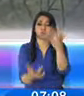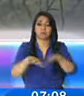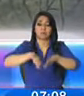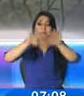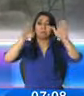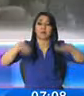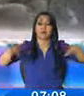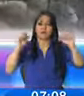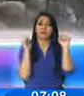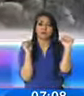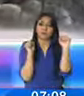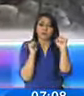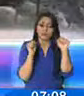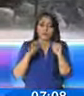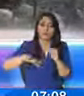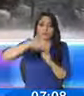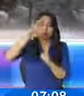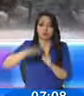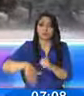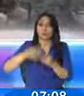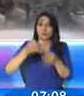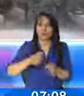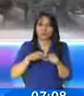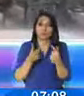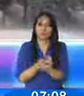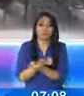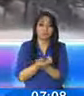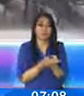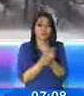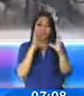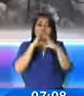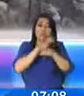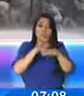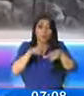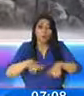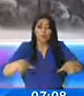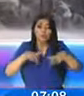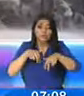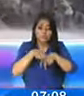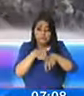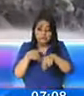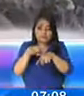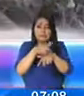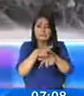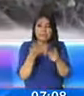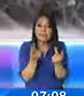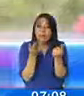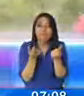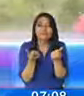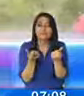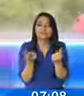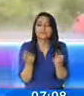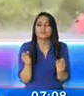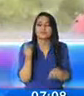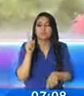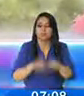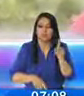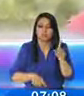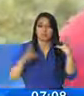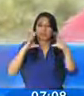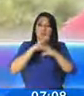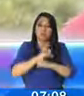cuerpo de bomberos sacudió en horas de la mañana ya que la oscuridad y la topografía del terreno no les permitió actuar de manera inmediata al viento la